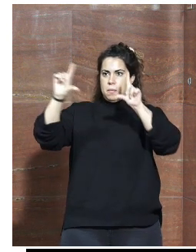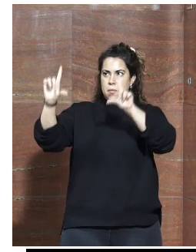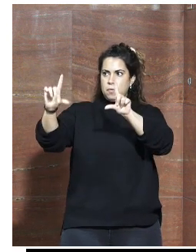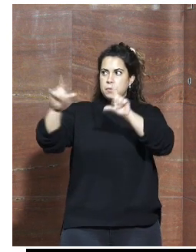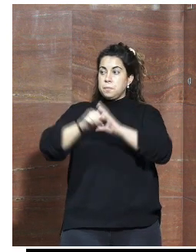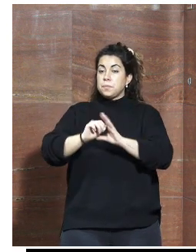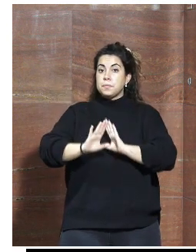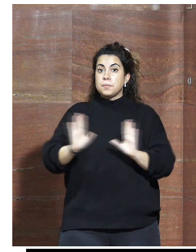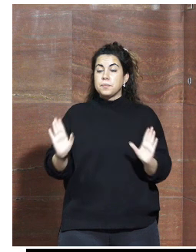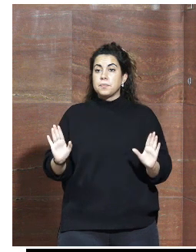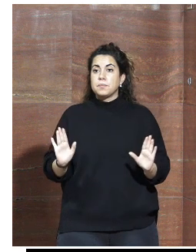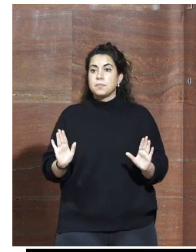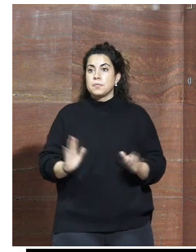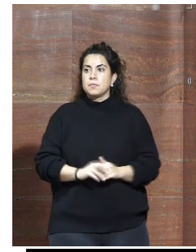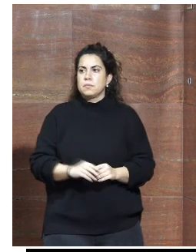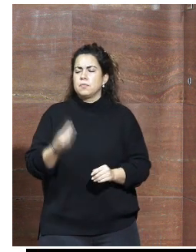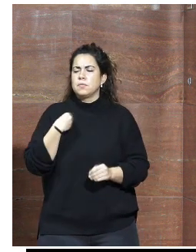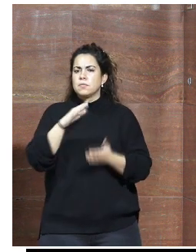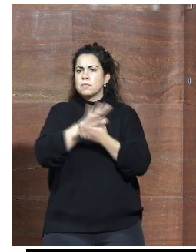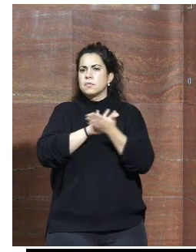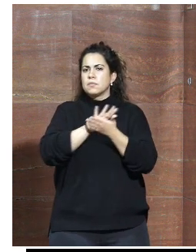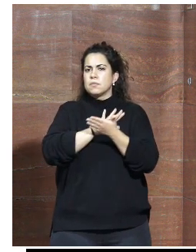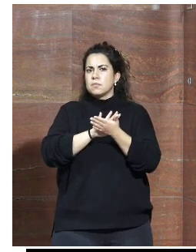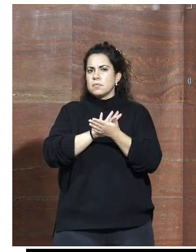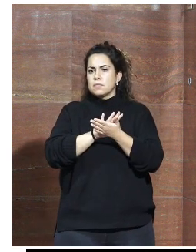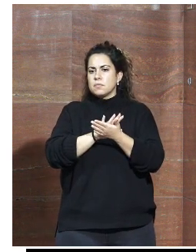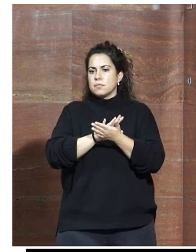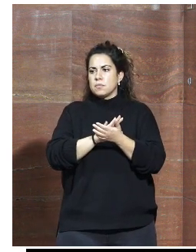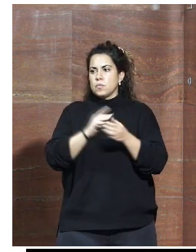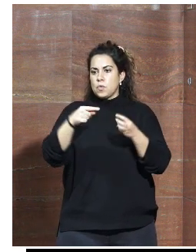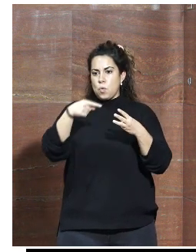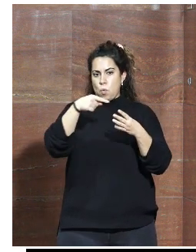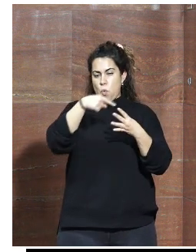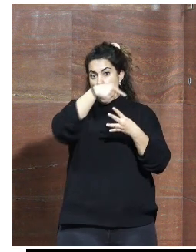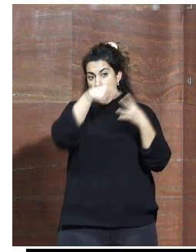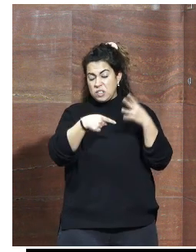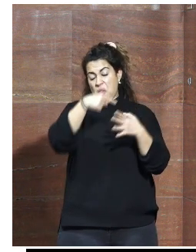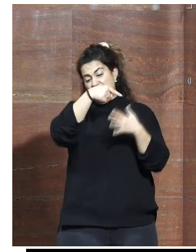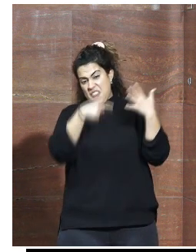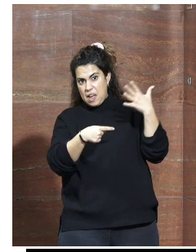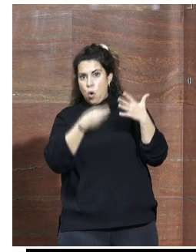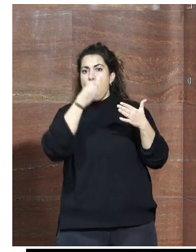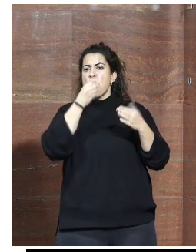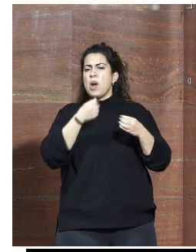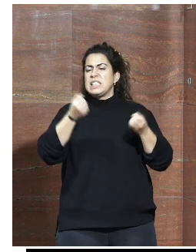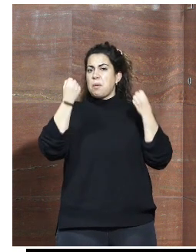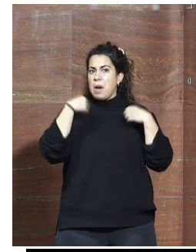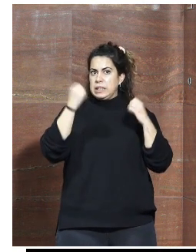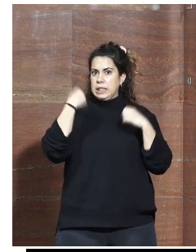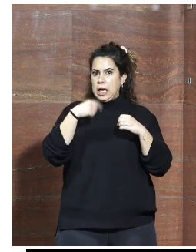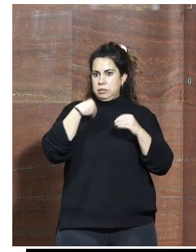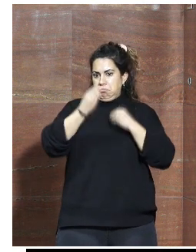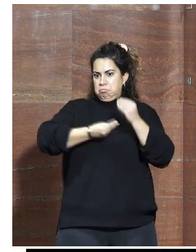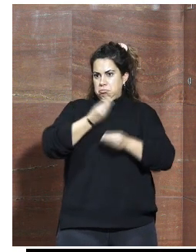es simplemente hablar de 4 buenas o 5 buenas prácticas que hemos